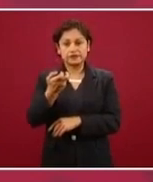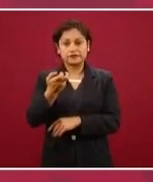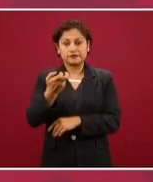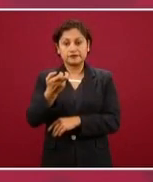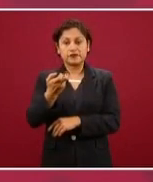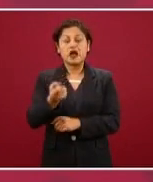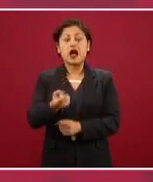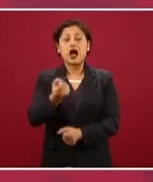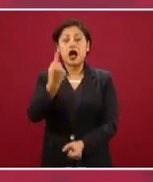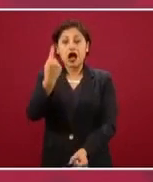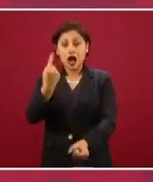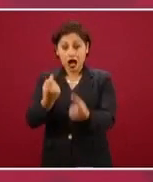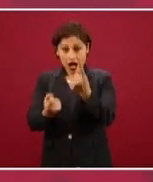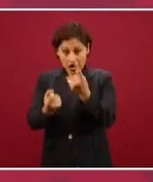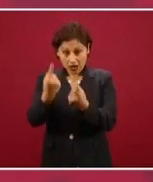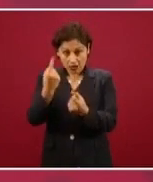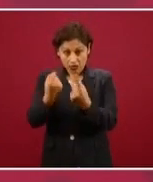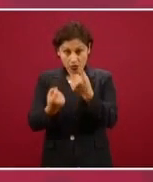pueden